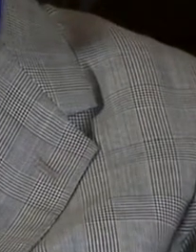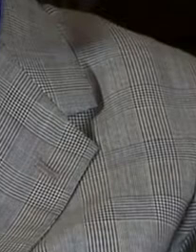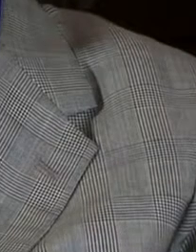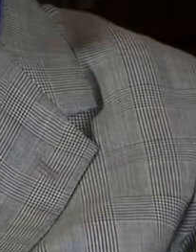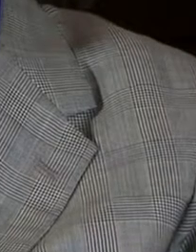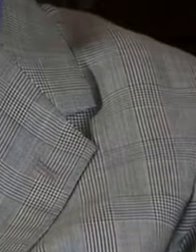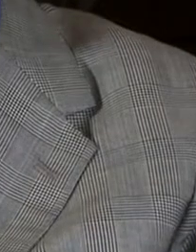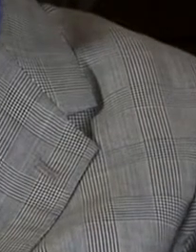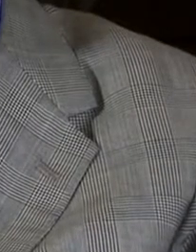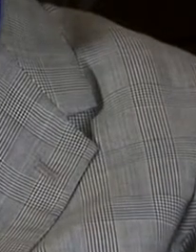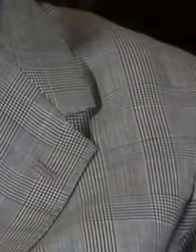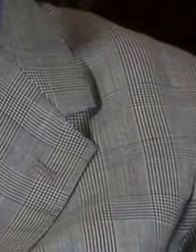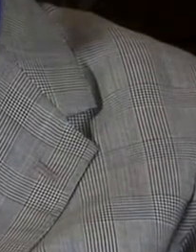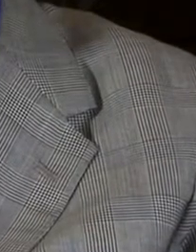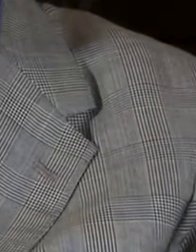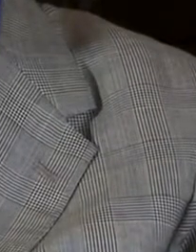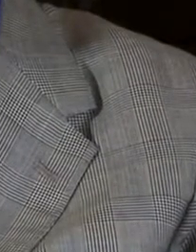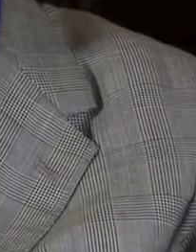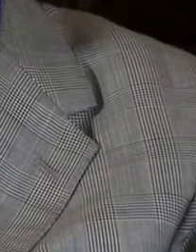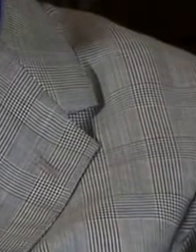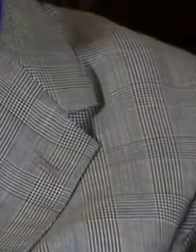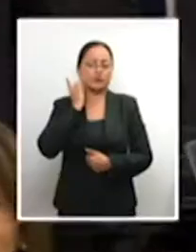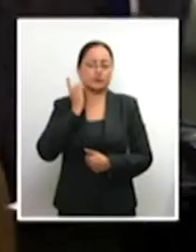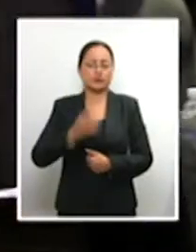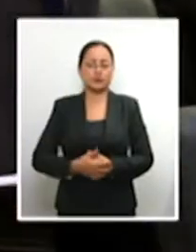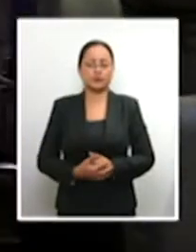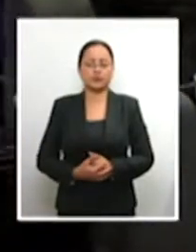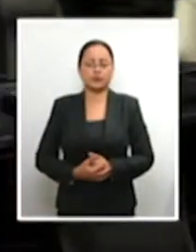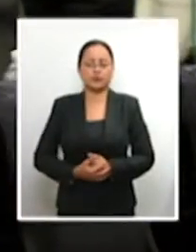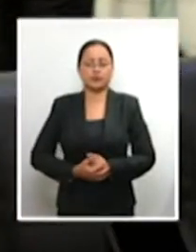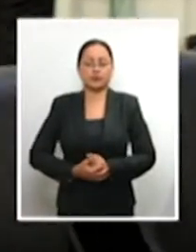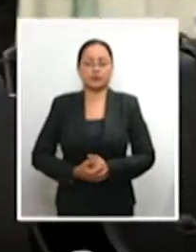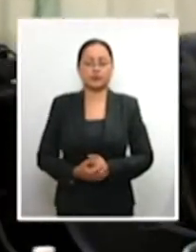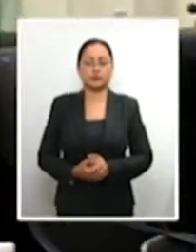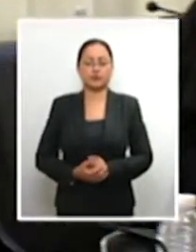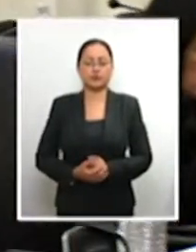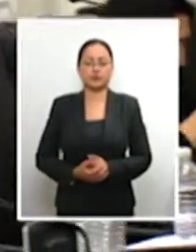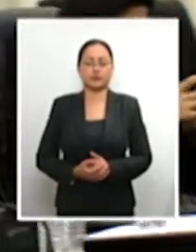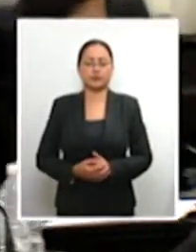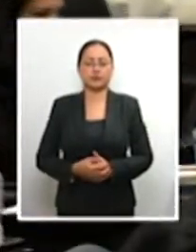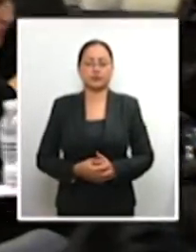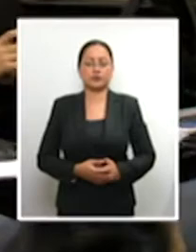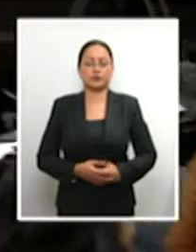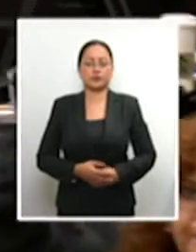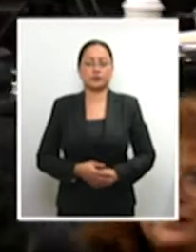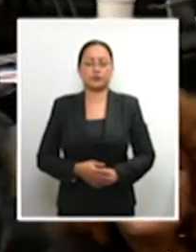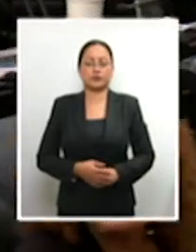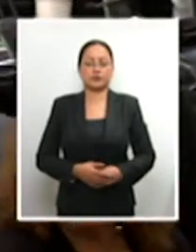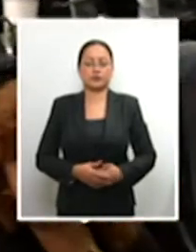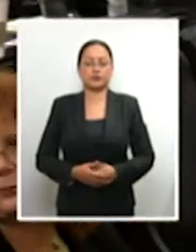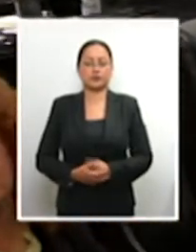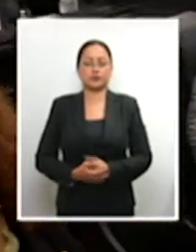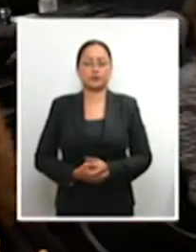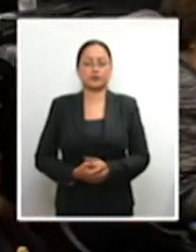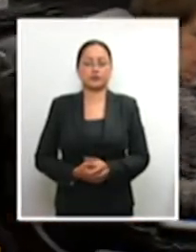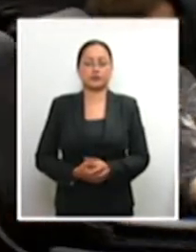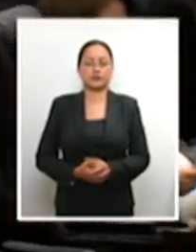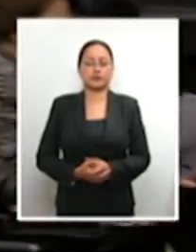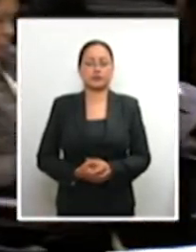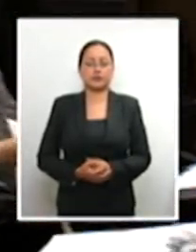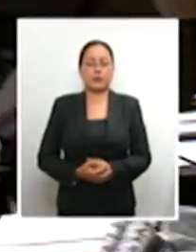esta es una constitución dentro de la constitución. Es decir, creo que lo fundamental está en que la